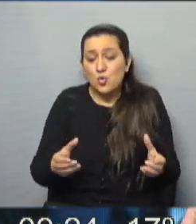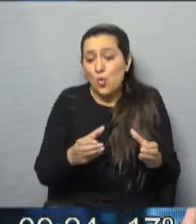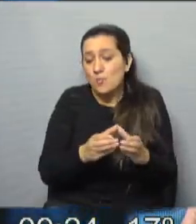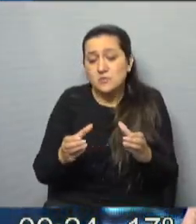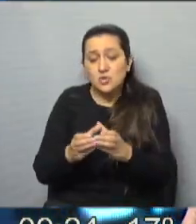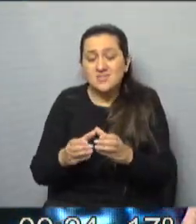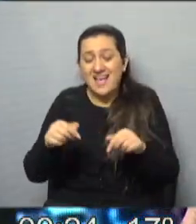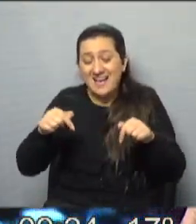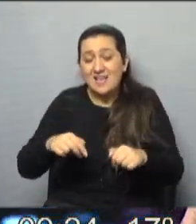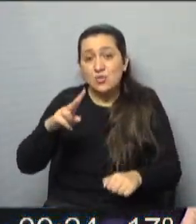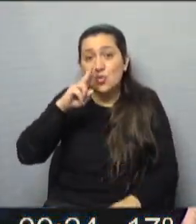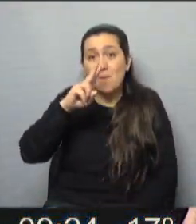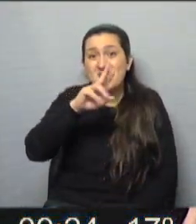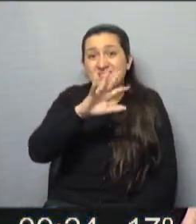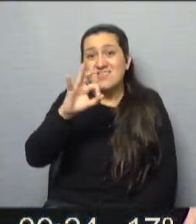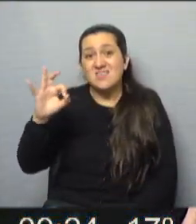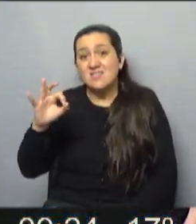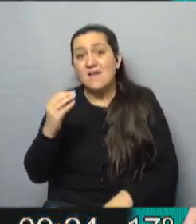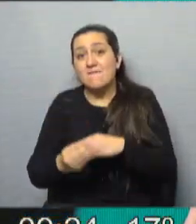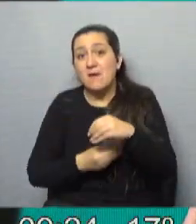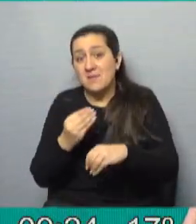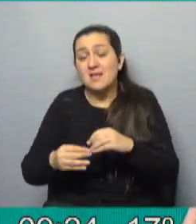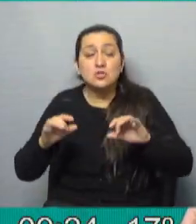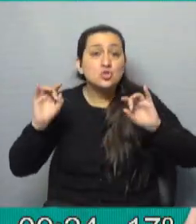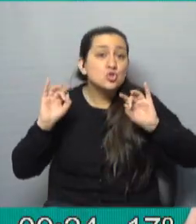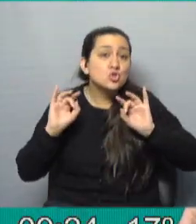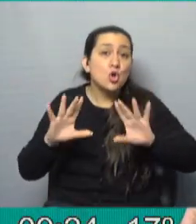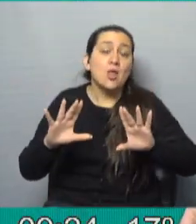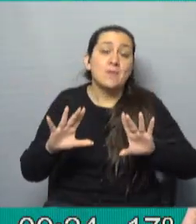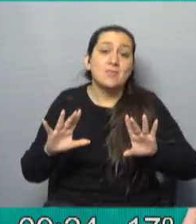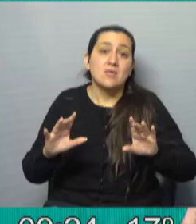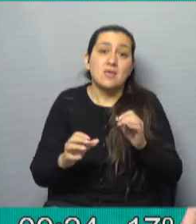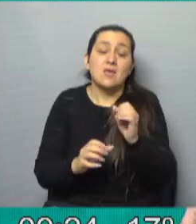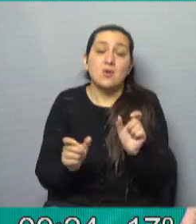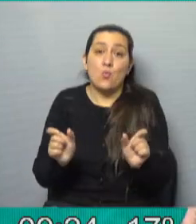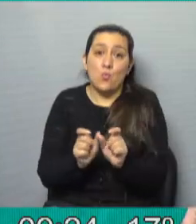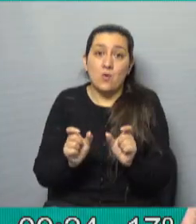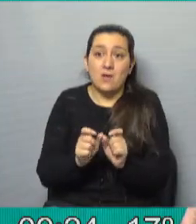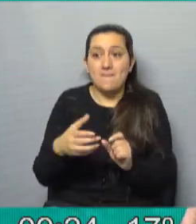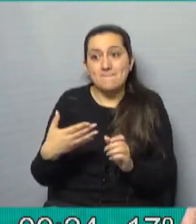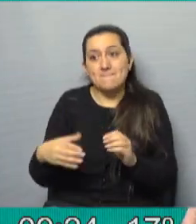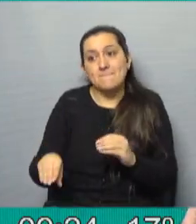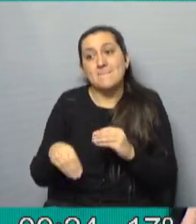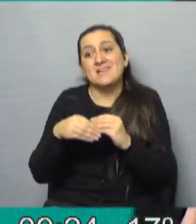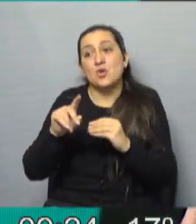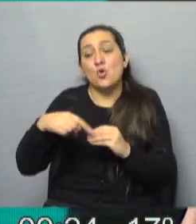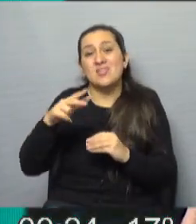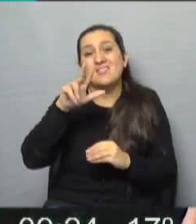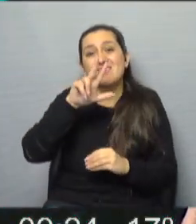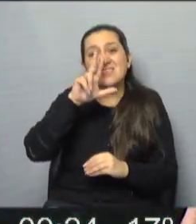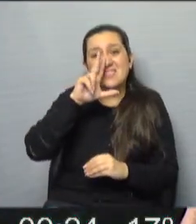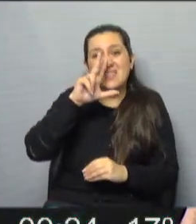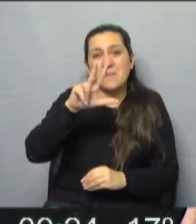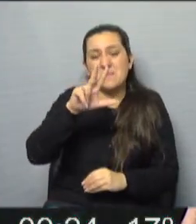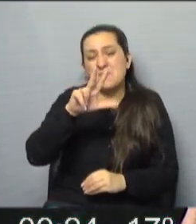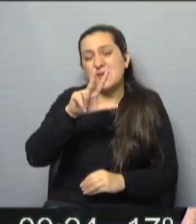hay 2.500 familias directas, solamente en nuestra actividad, más otras 3.000 y pico de